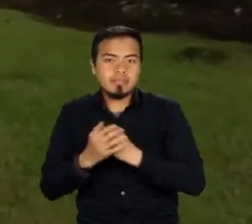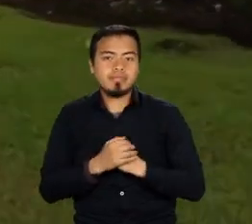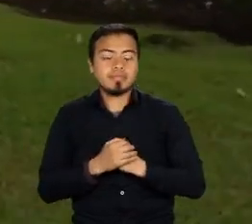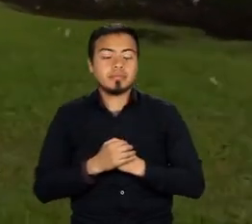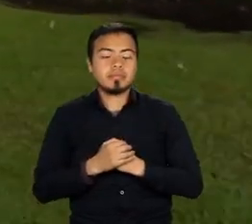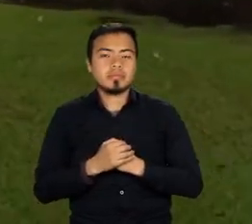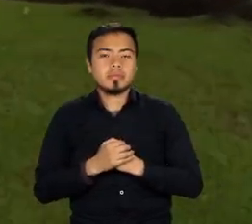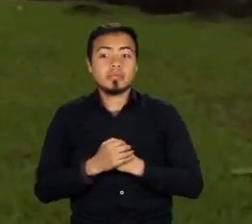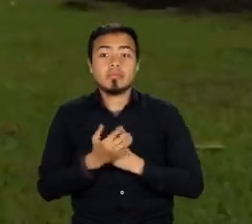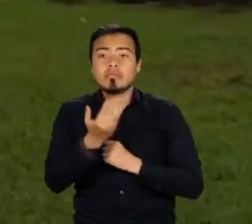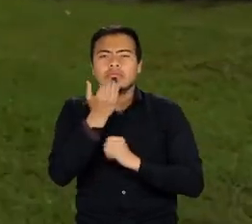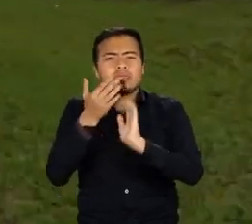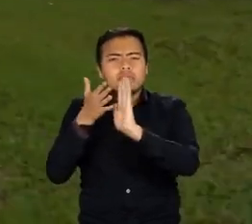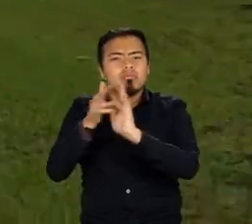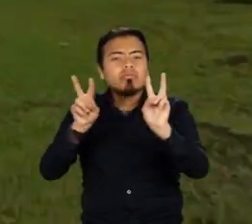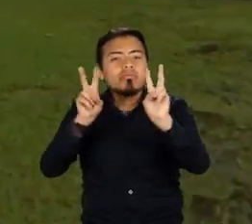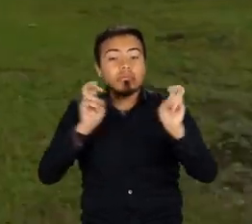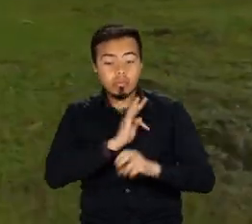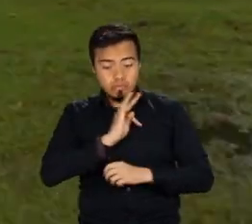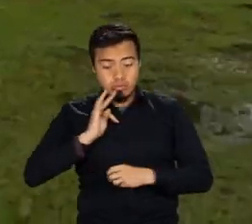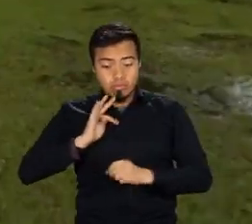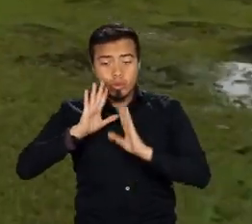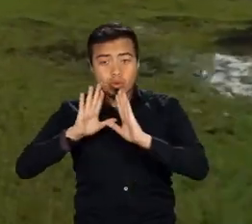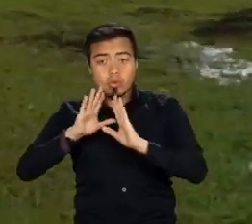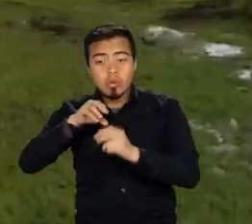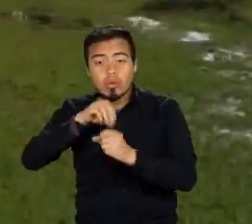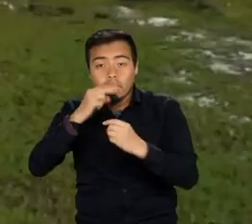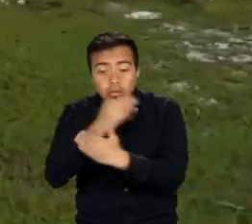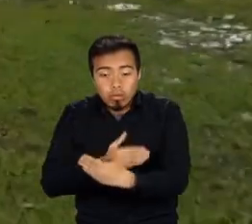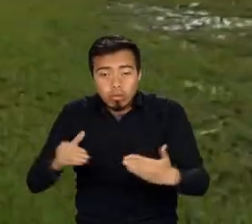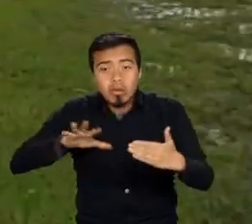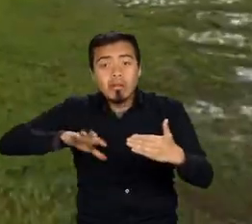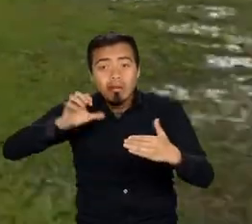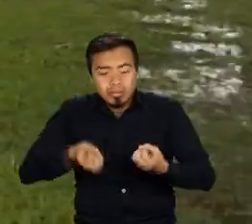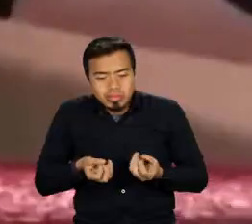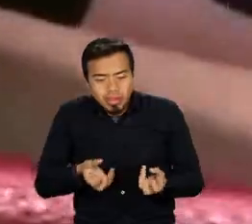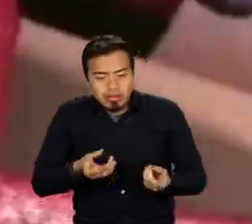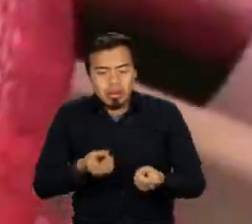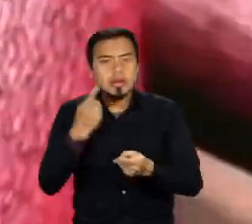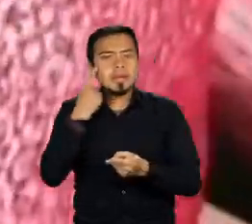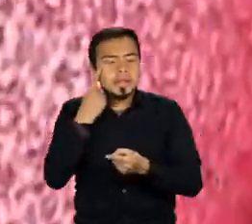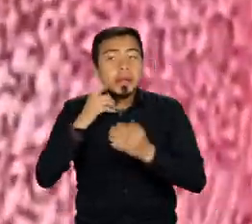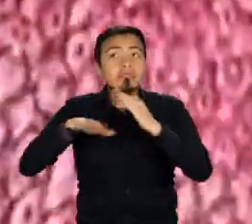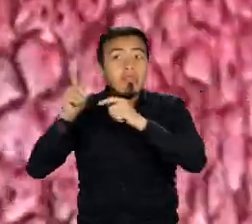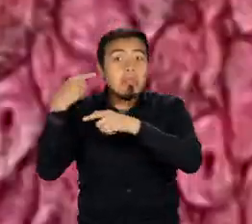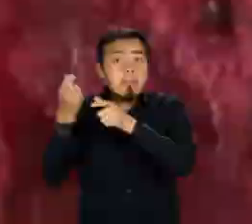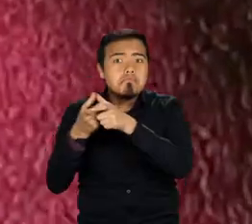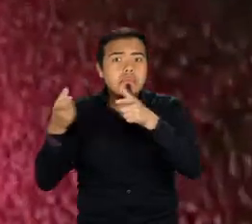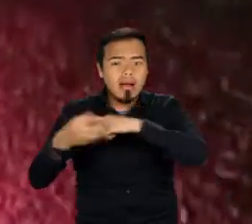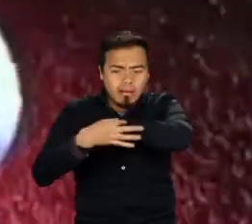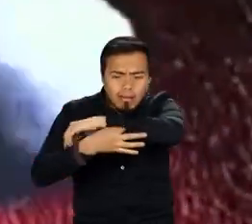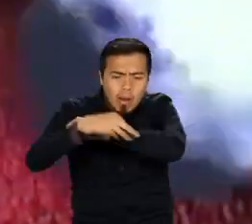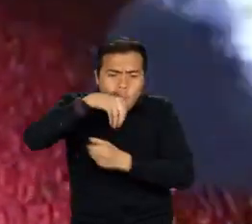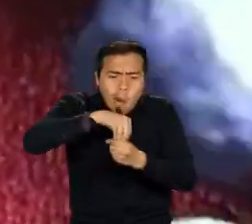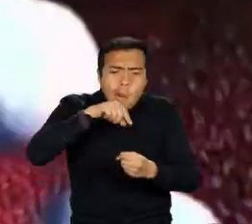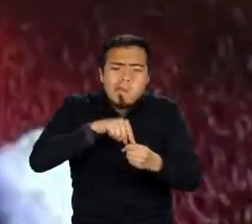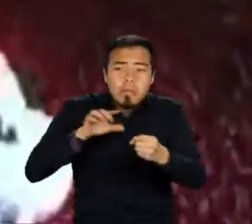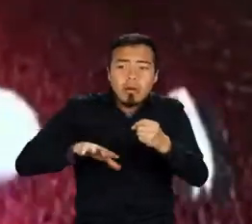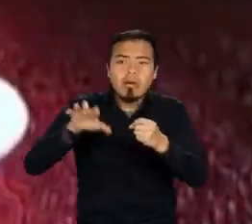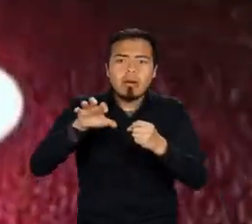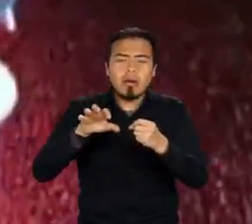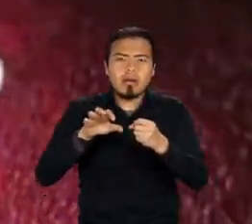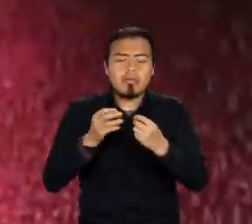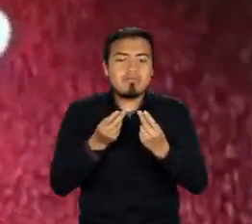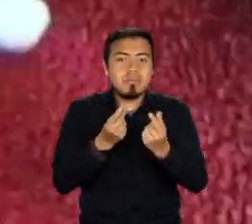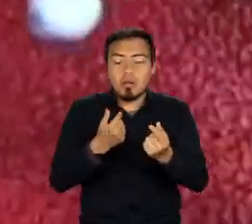Cuando hablamos del tratamiento para el cáncer infantil, debemos tener en cuenta que en muchos casos las células cancerígenas en los niños responden